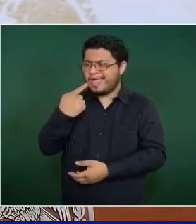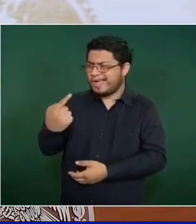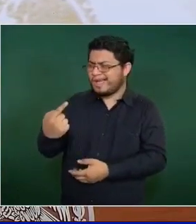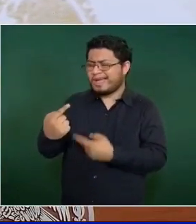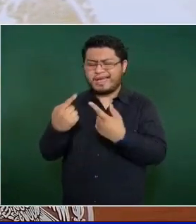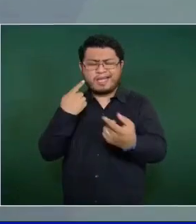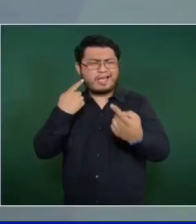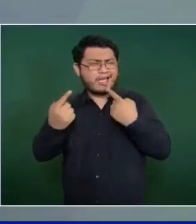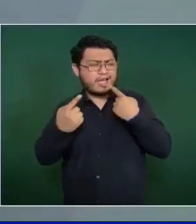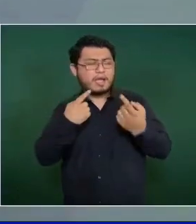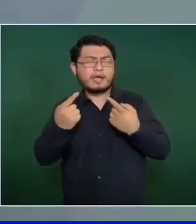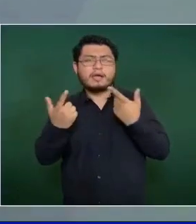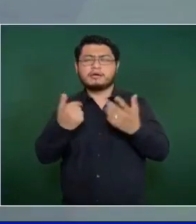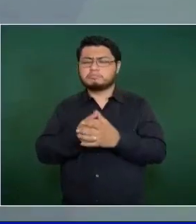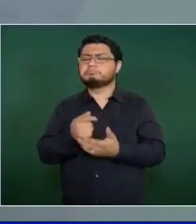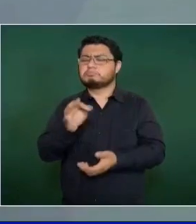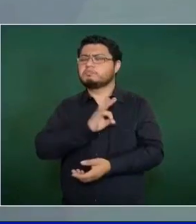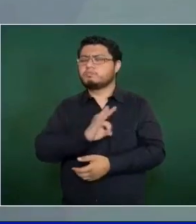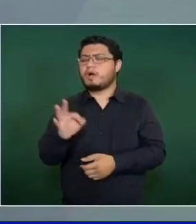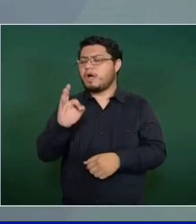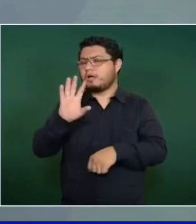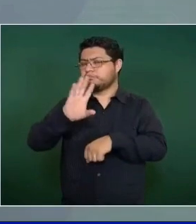protestas durante